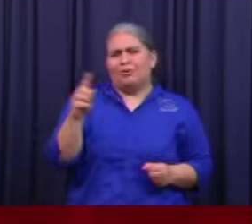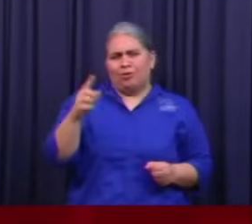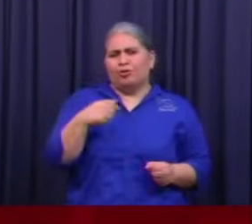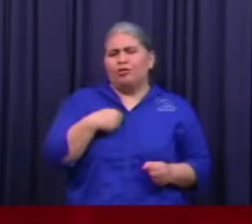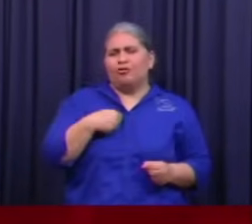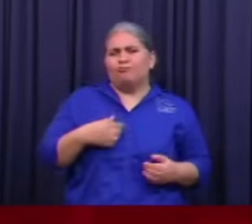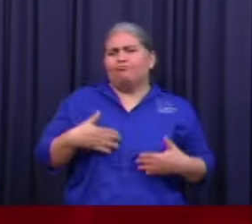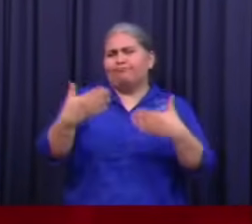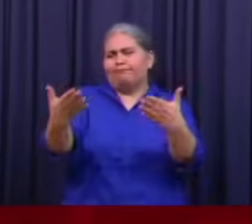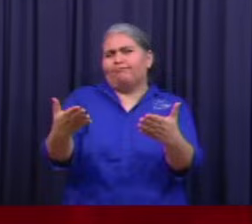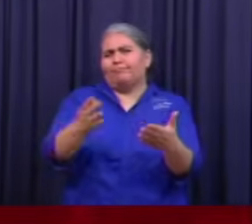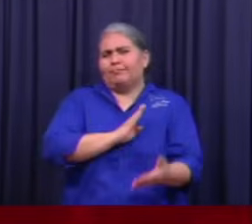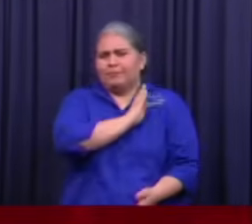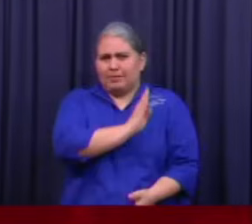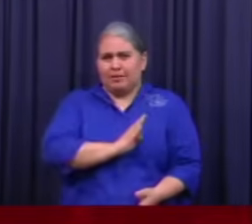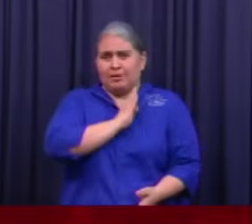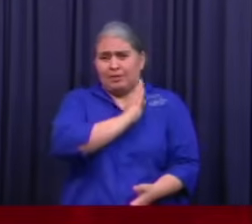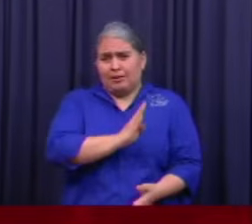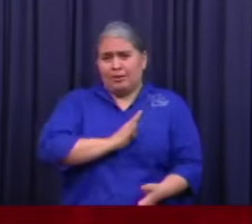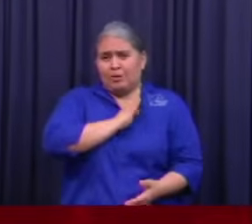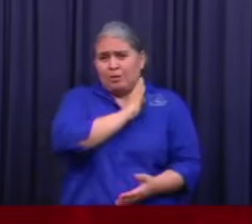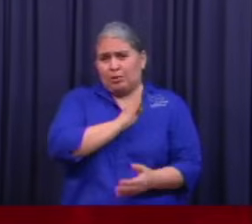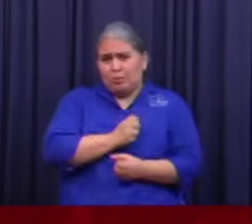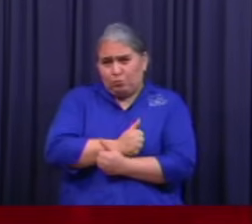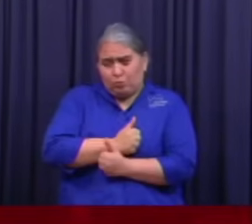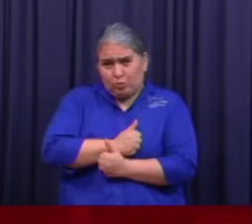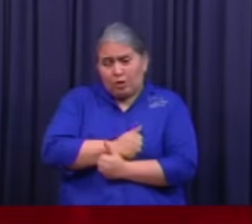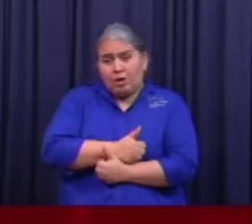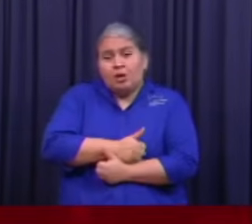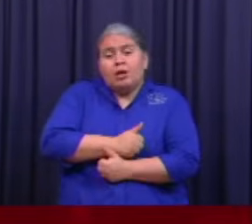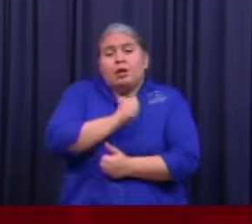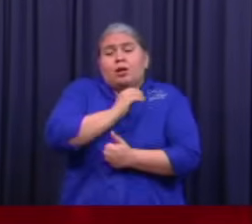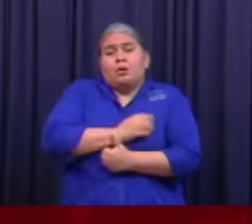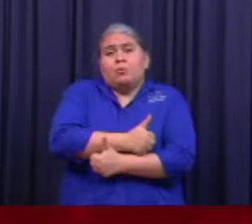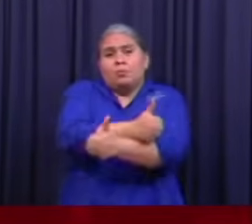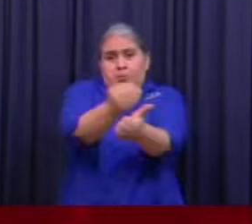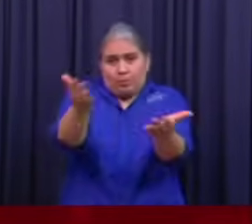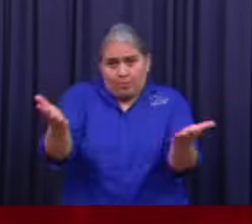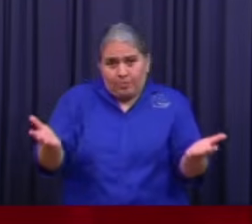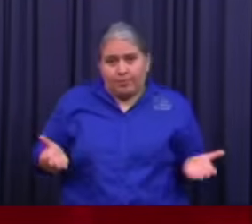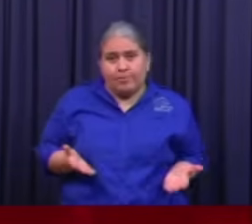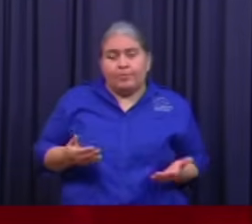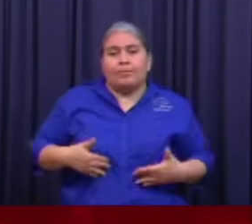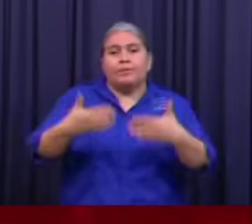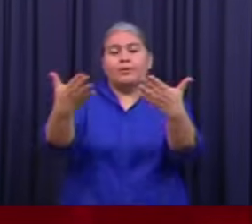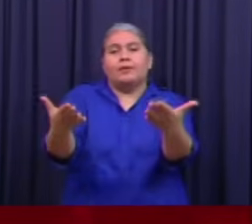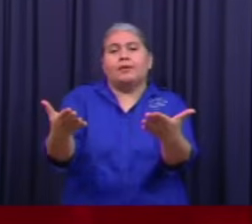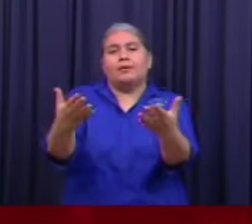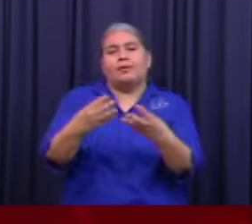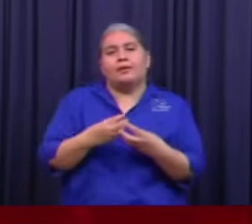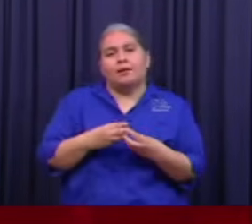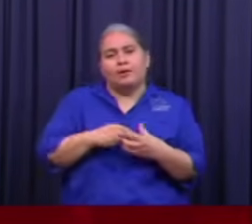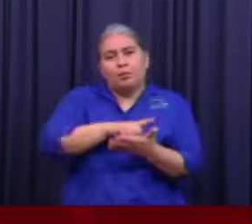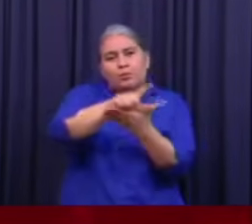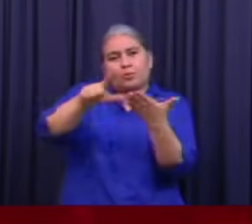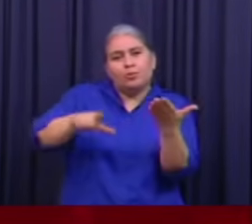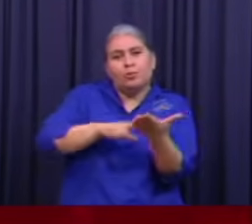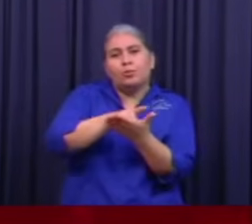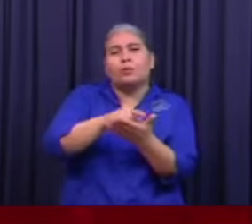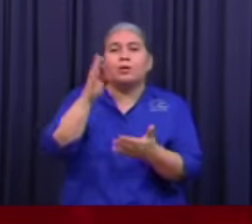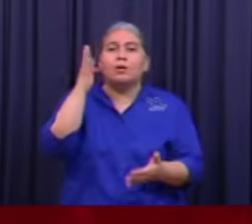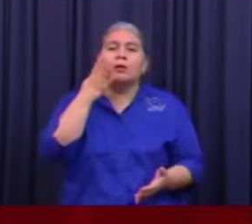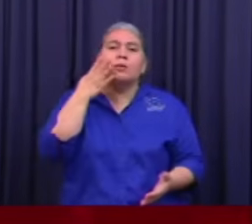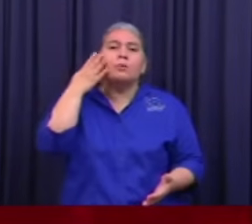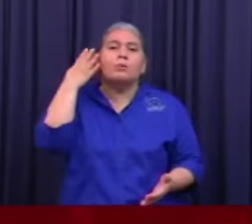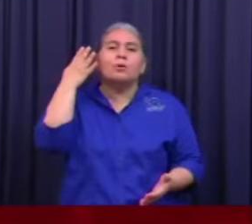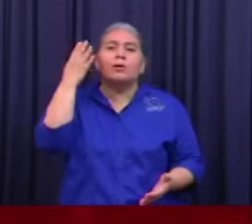bondad Por amor a a tu padre jonatán y te devolveré toda la tierra de tu abuelo Saúl y tú comerás siempre